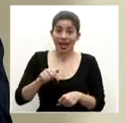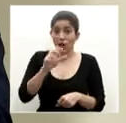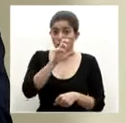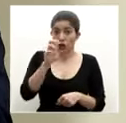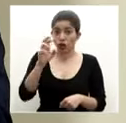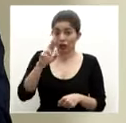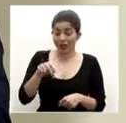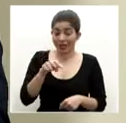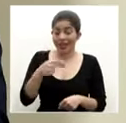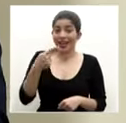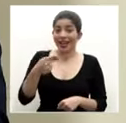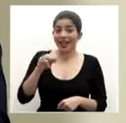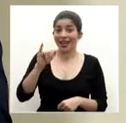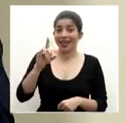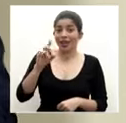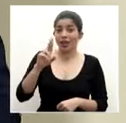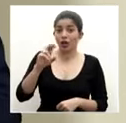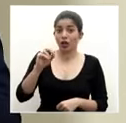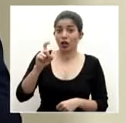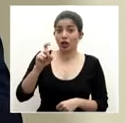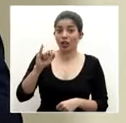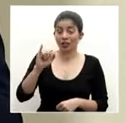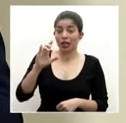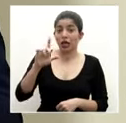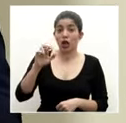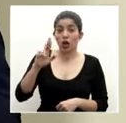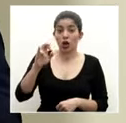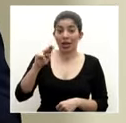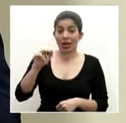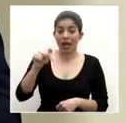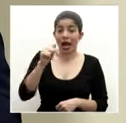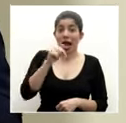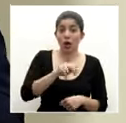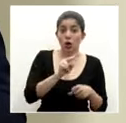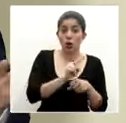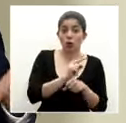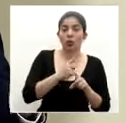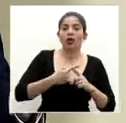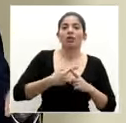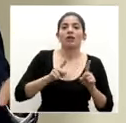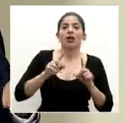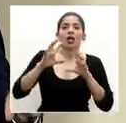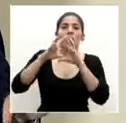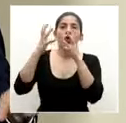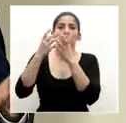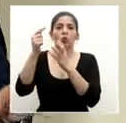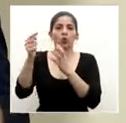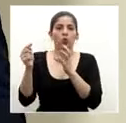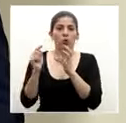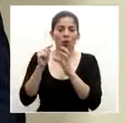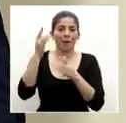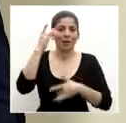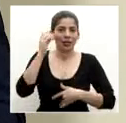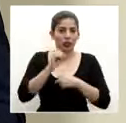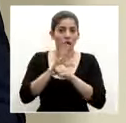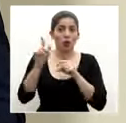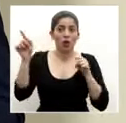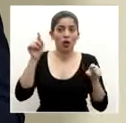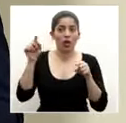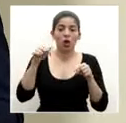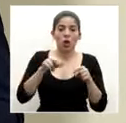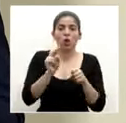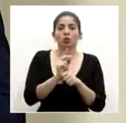Rica a la hidroxicloroquina es muy diferente a la que se le da en el resto del mundo a los pacientes COVID-19.